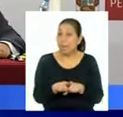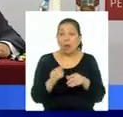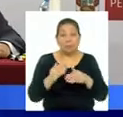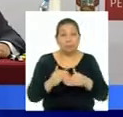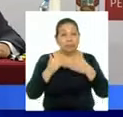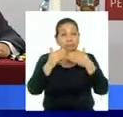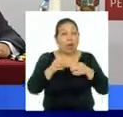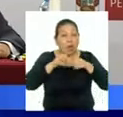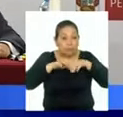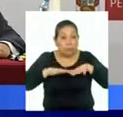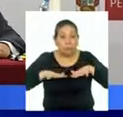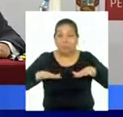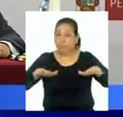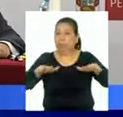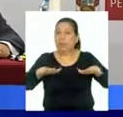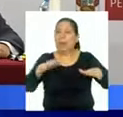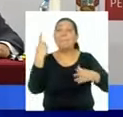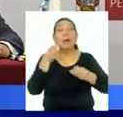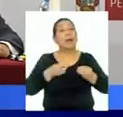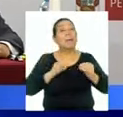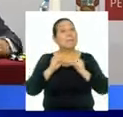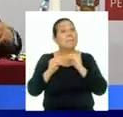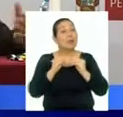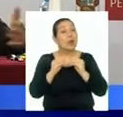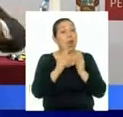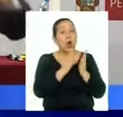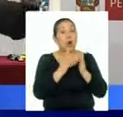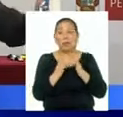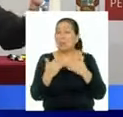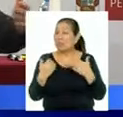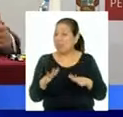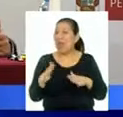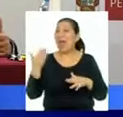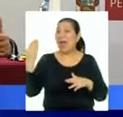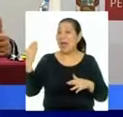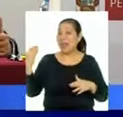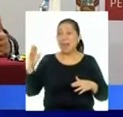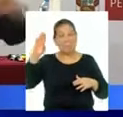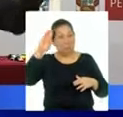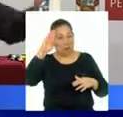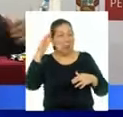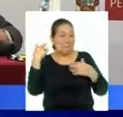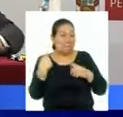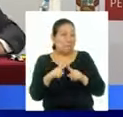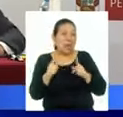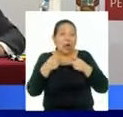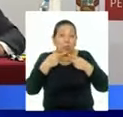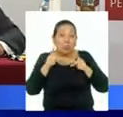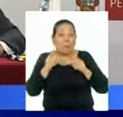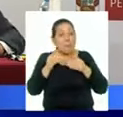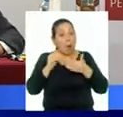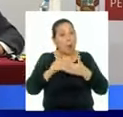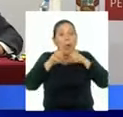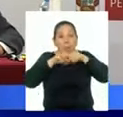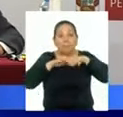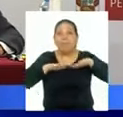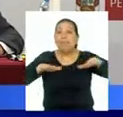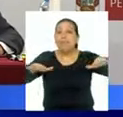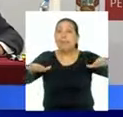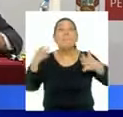amplió la difusión del manual de operaciones para el mantenimiento del orden público, cosas que ya existían en la Policía Nacional, pero su difusión se ha ampliado y